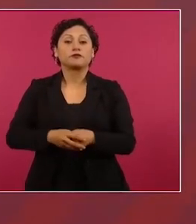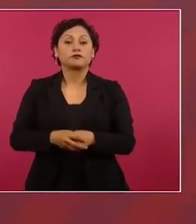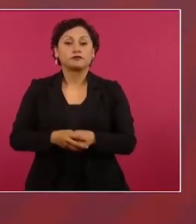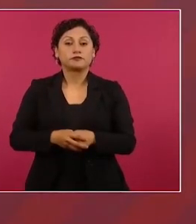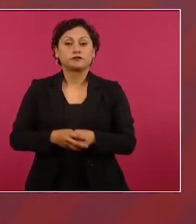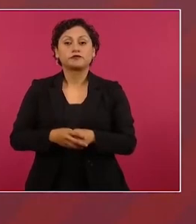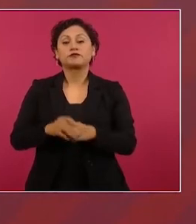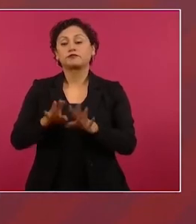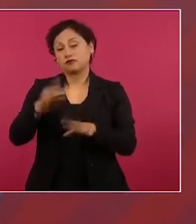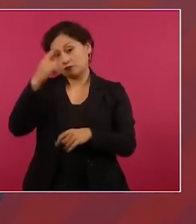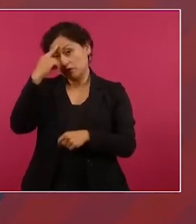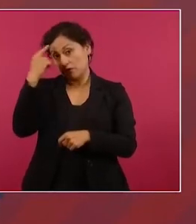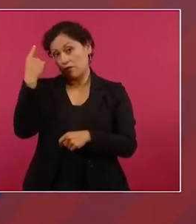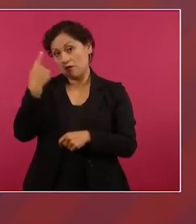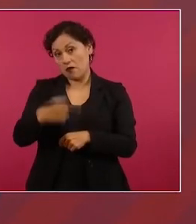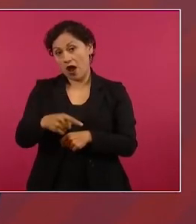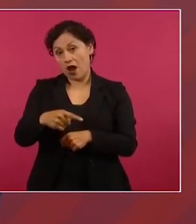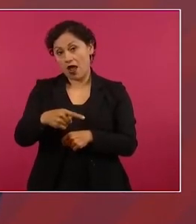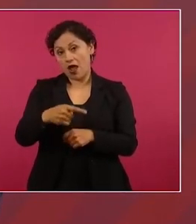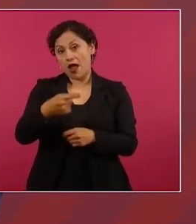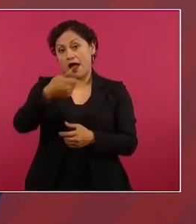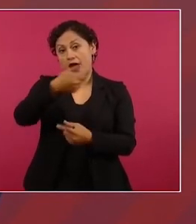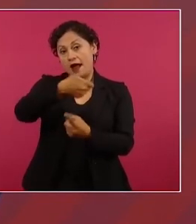su versión